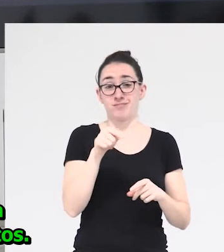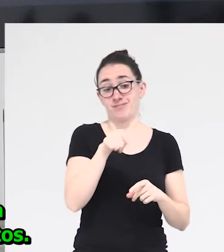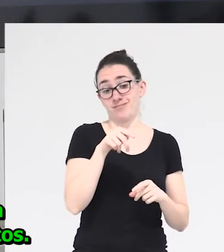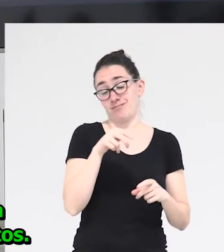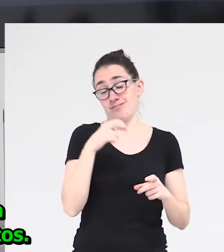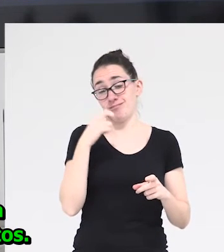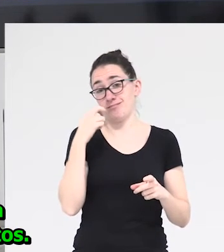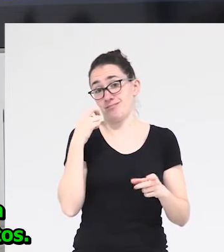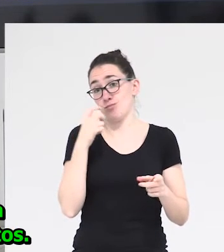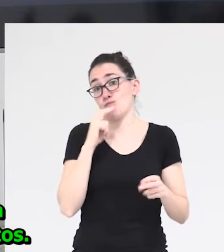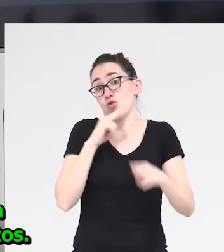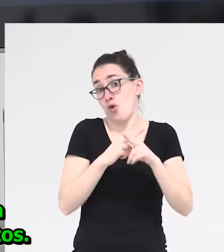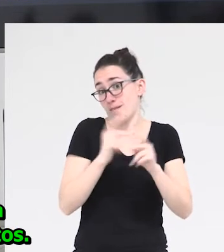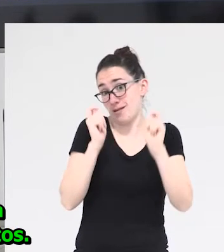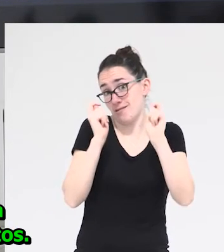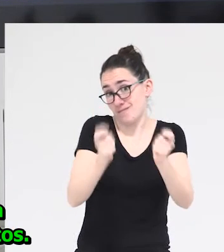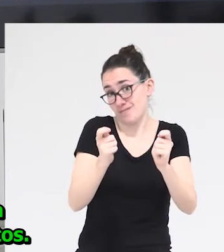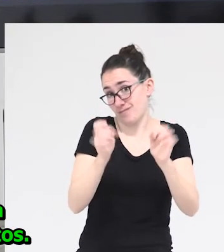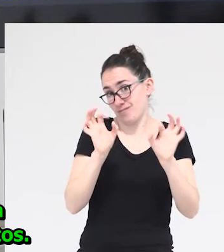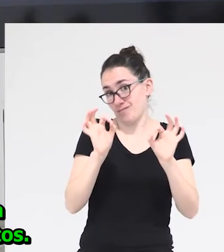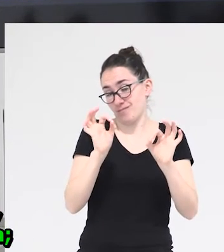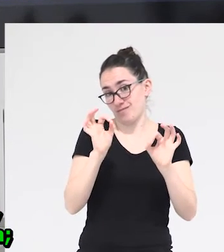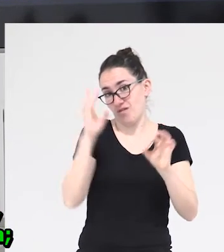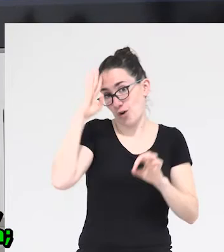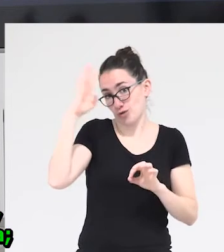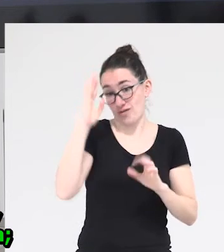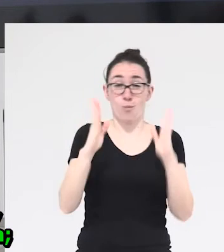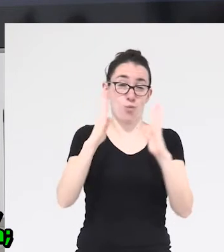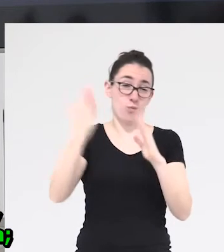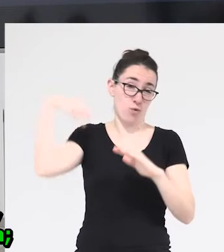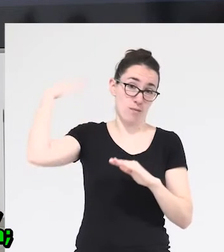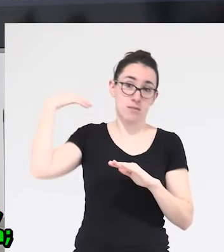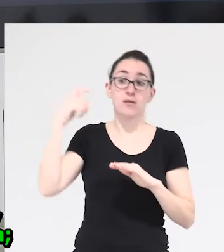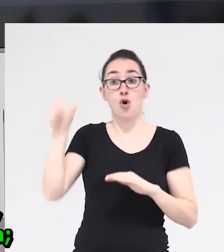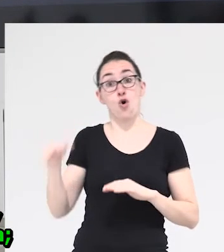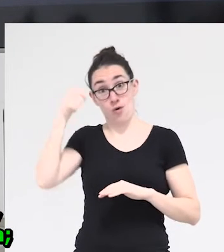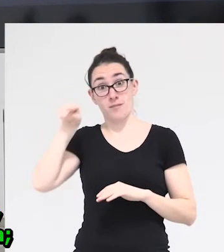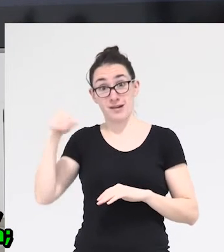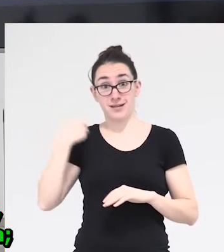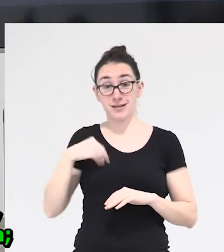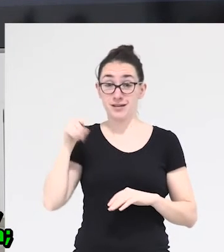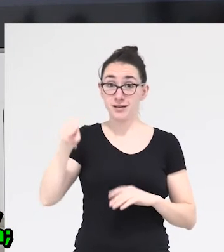daba a estas corrientes de estos momentos. Entonces, este hombre, Quetelet,